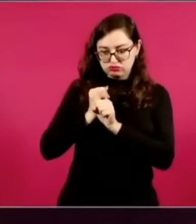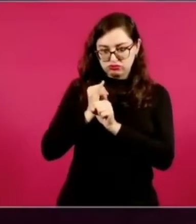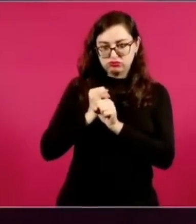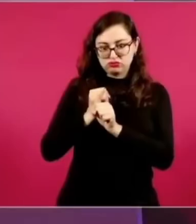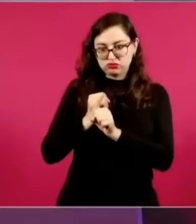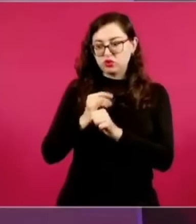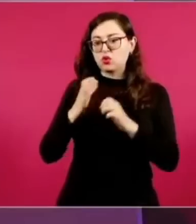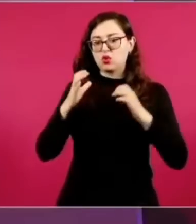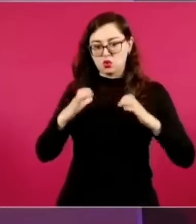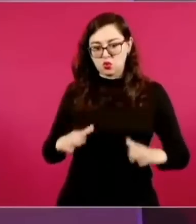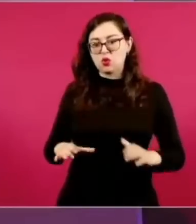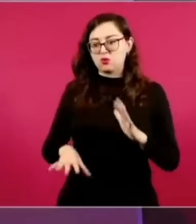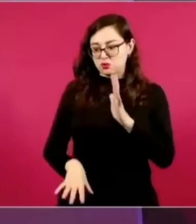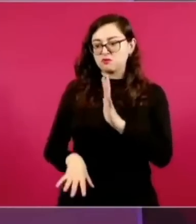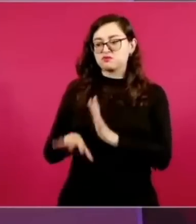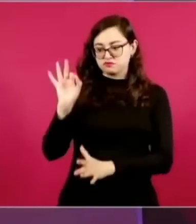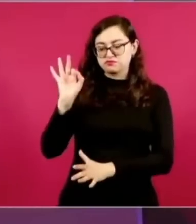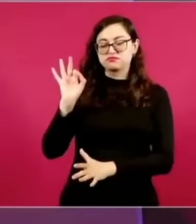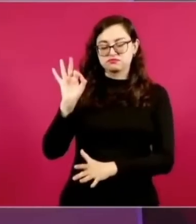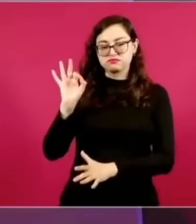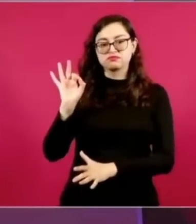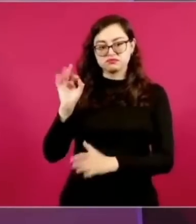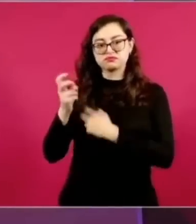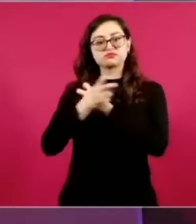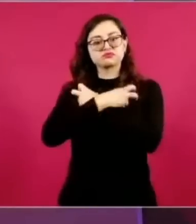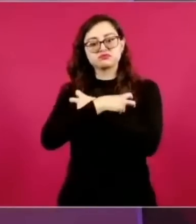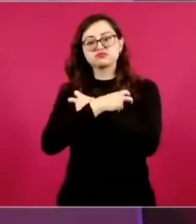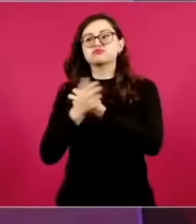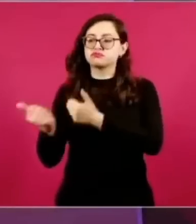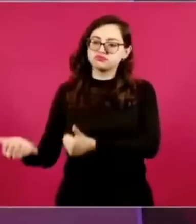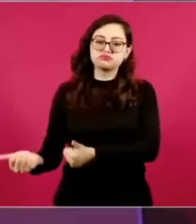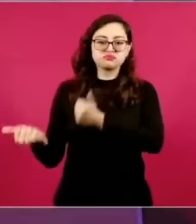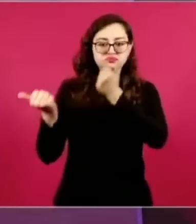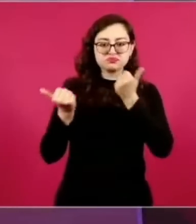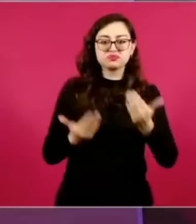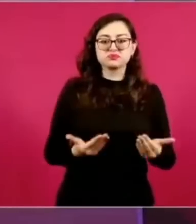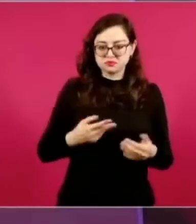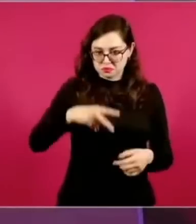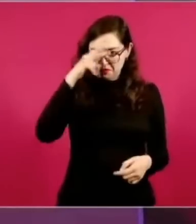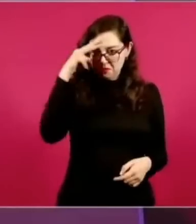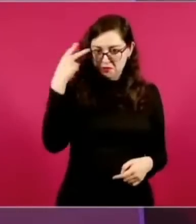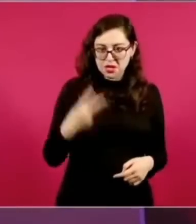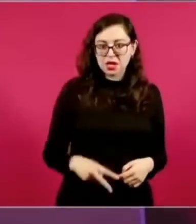y ya encontramos los restos y los vamos a traer